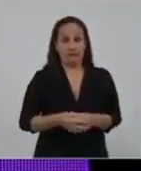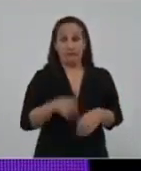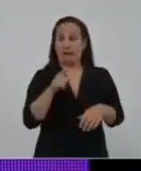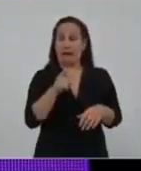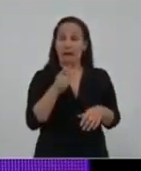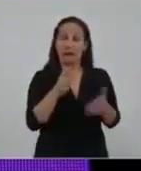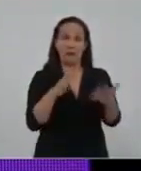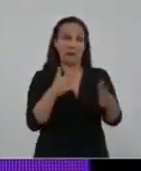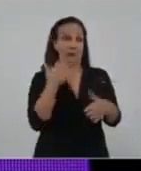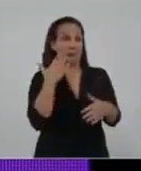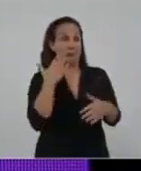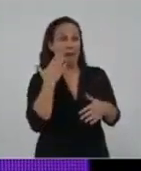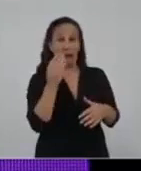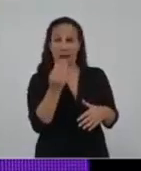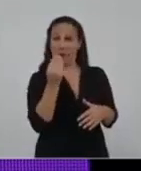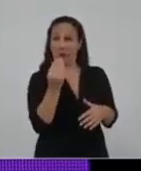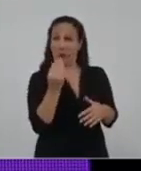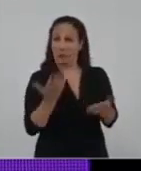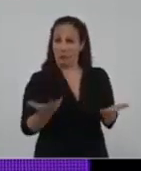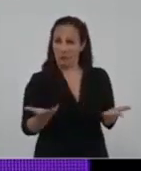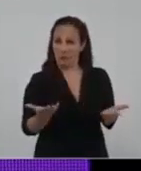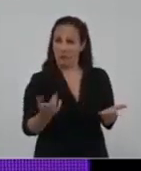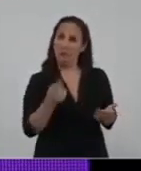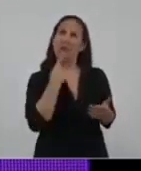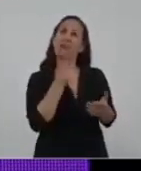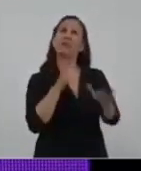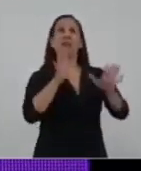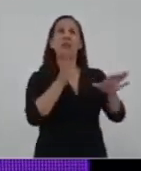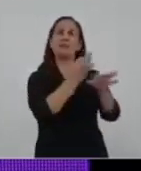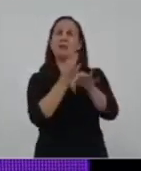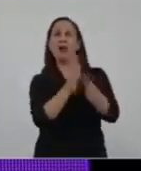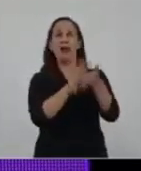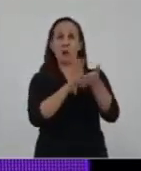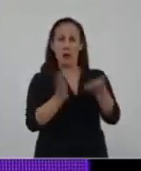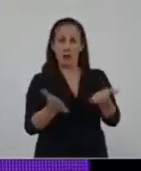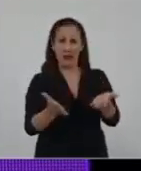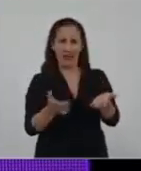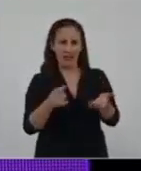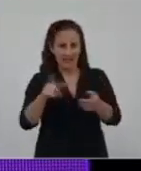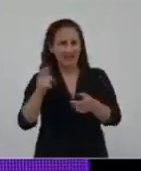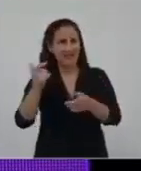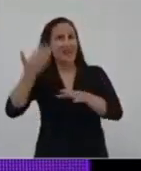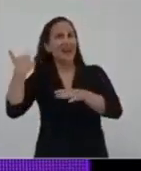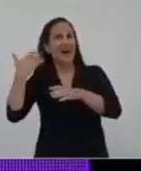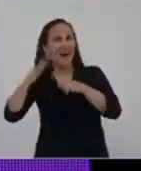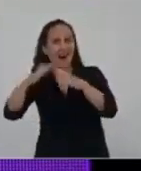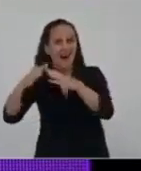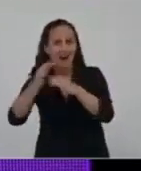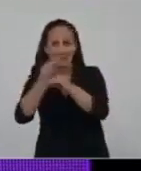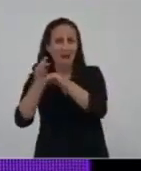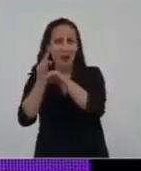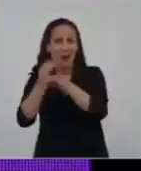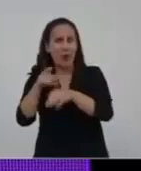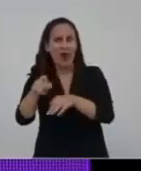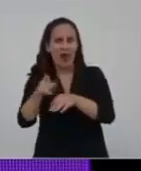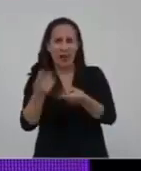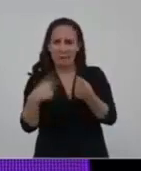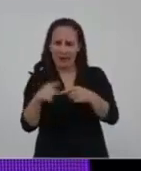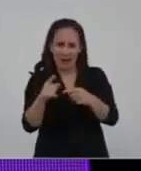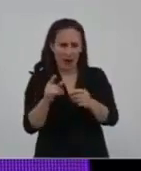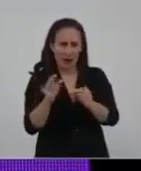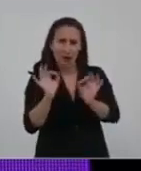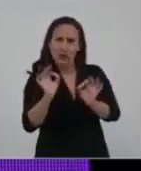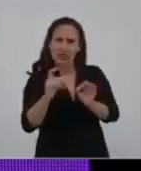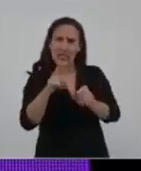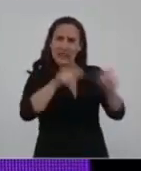de un cinismo total plantear que hicieron 10 escuelas nuevas cuando las que están en pie no nos cubren las necesidades básicas de nuestros